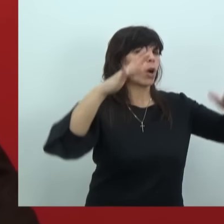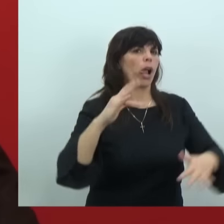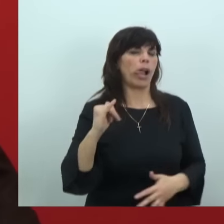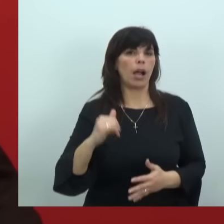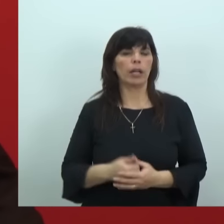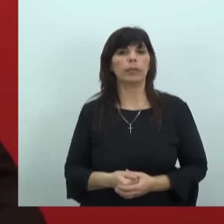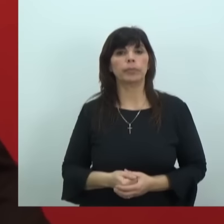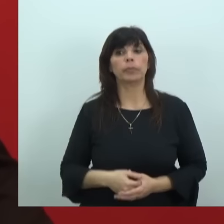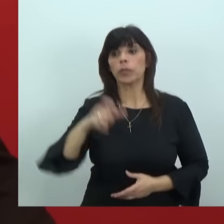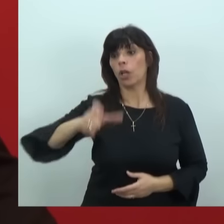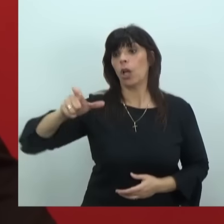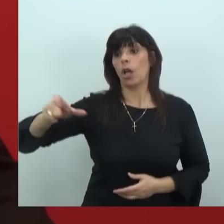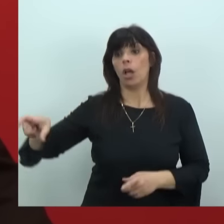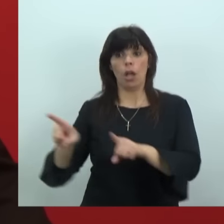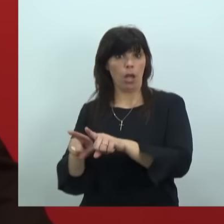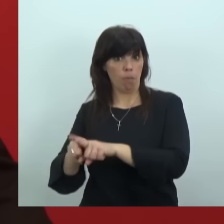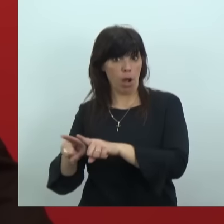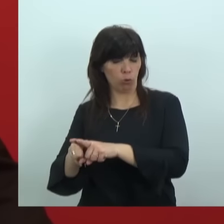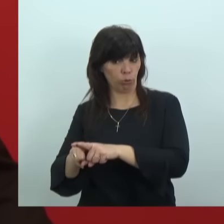Pero sus hermanos, y ahora oye,